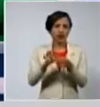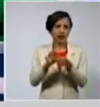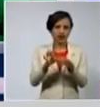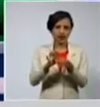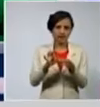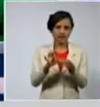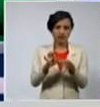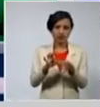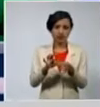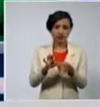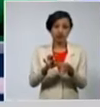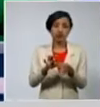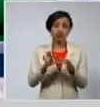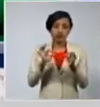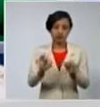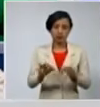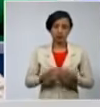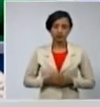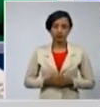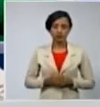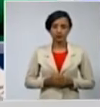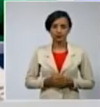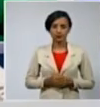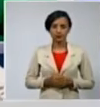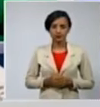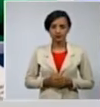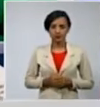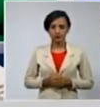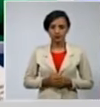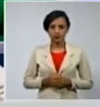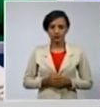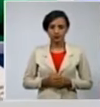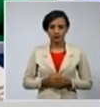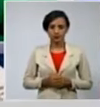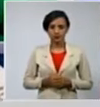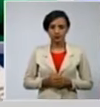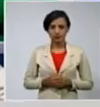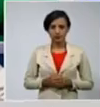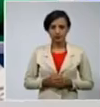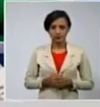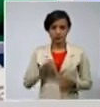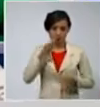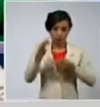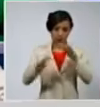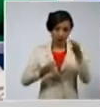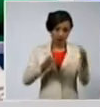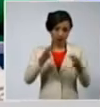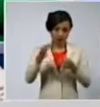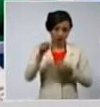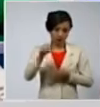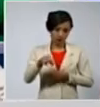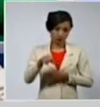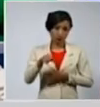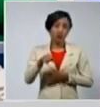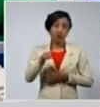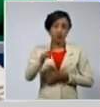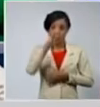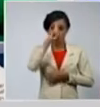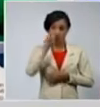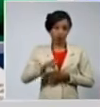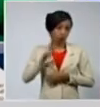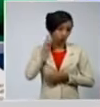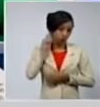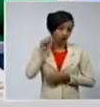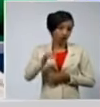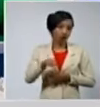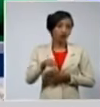explicaba Lisette, la profesora Lisette, que un número elevado de los niños que hoy tenemos ingresados pues tienen